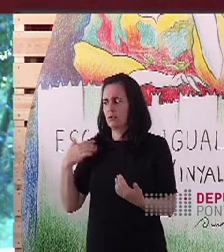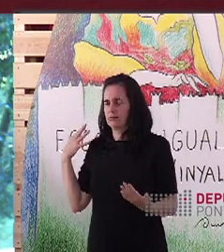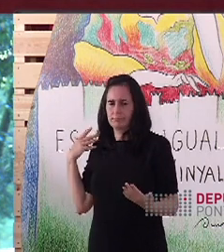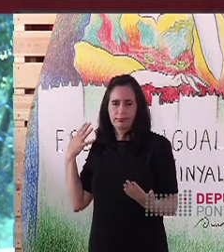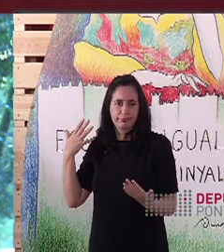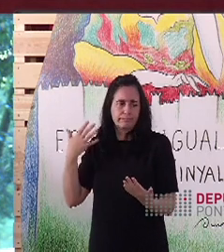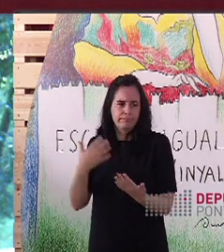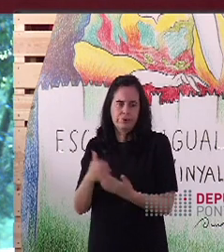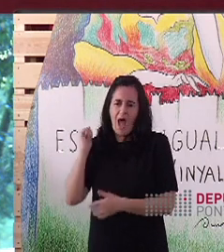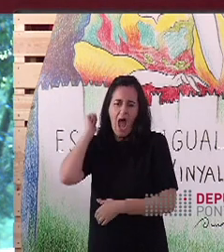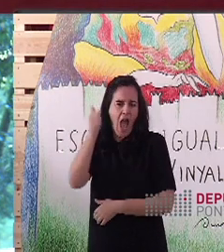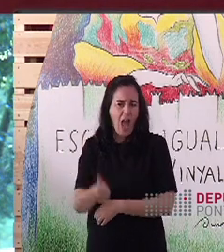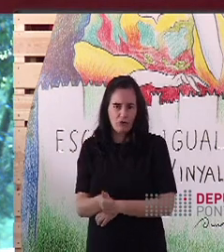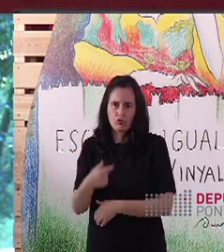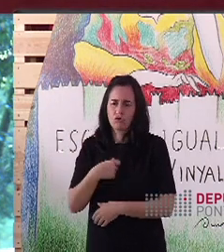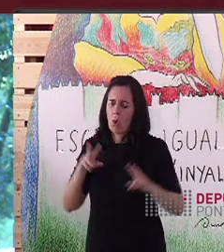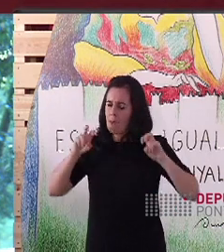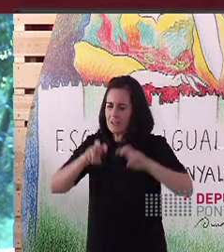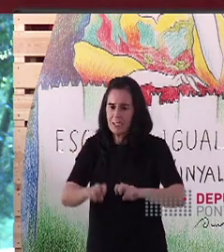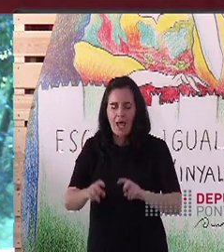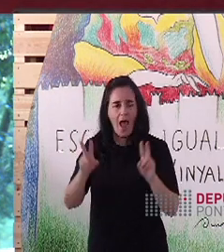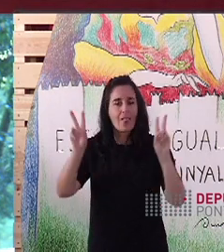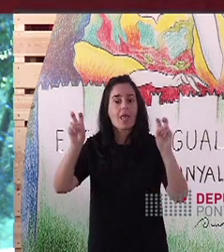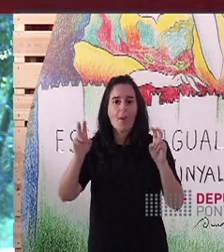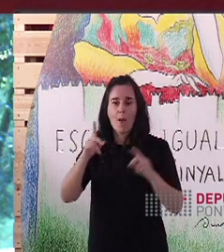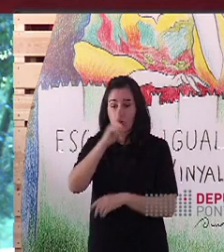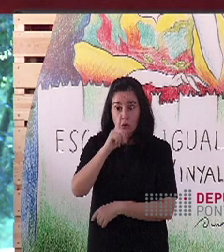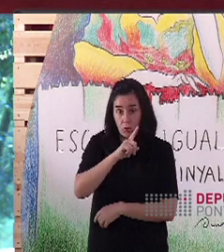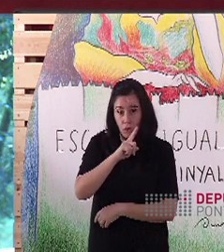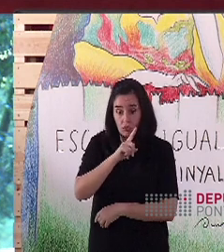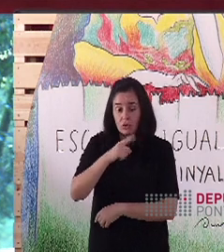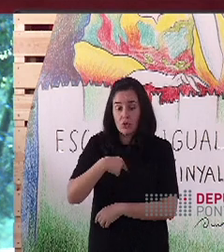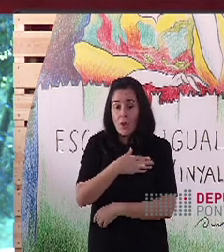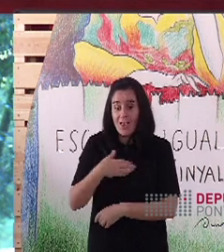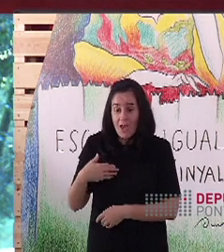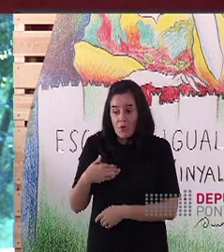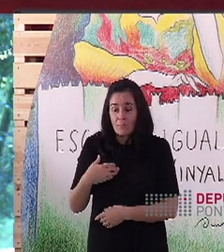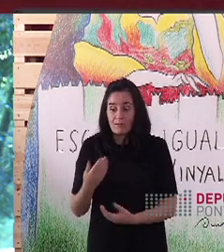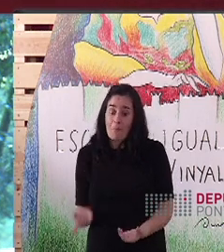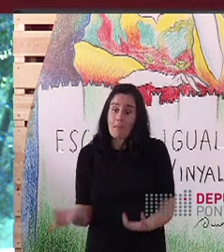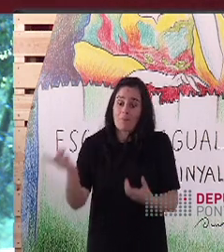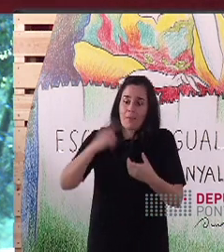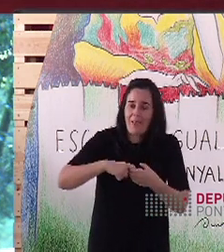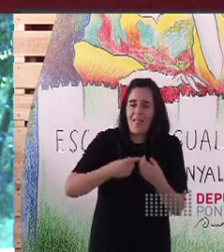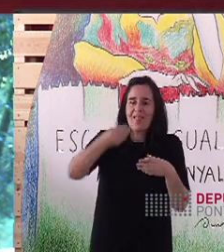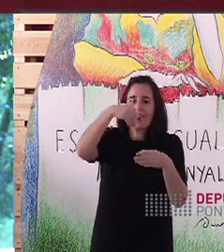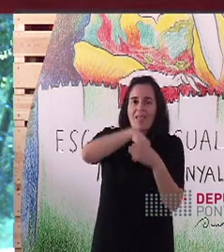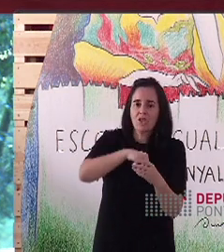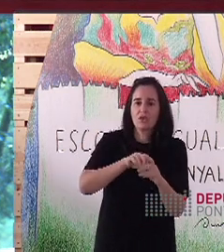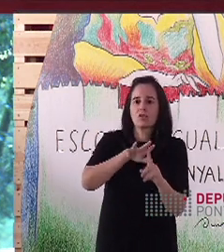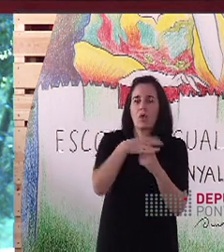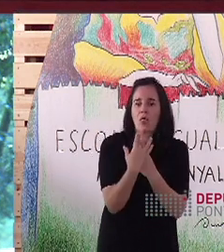prostitución, he integrado la prostitución en el marco de la violencia patriarcal. Y he hecho